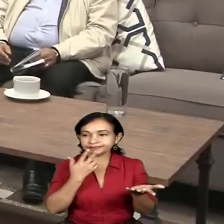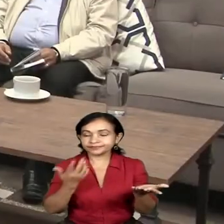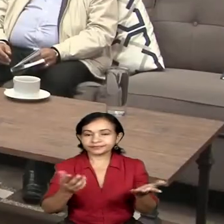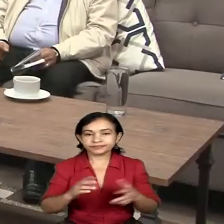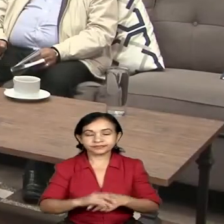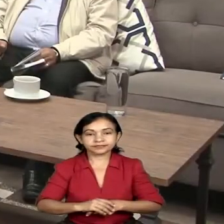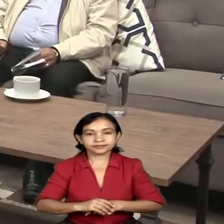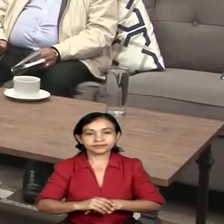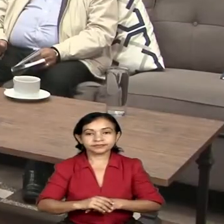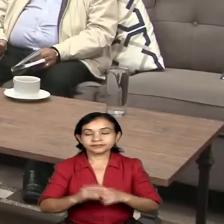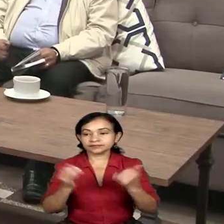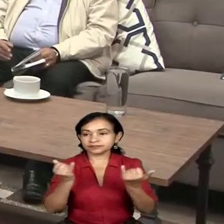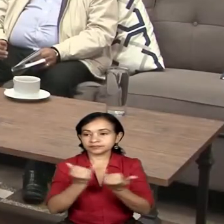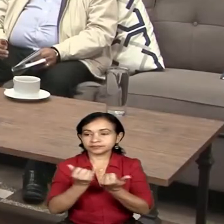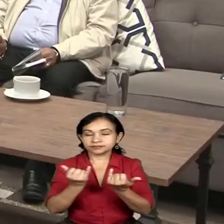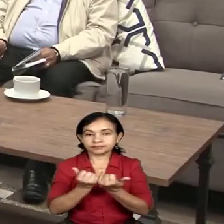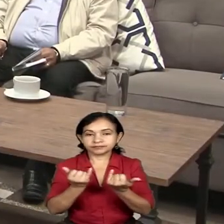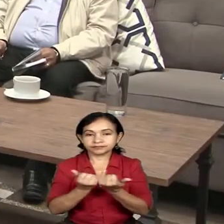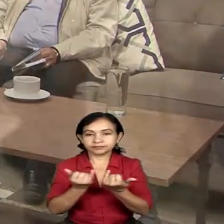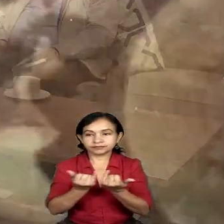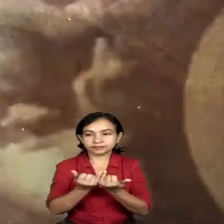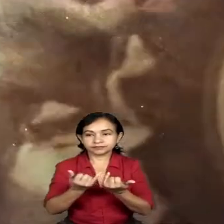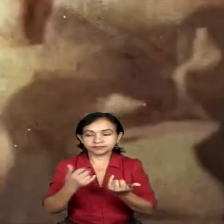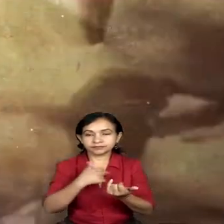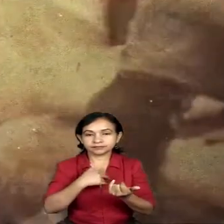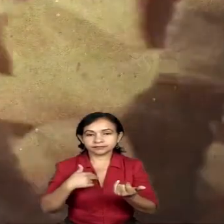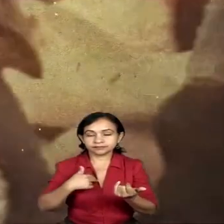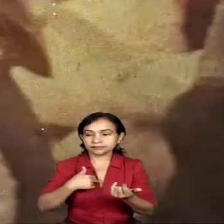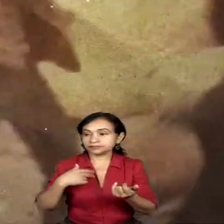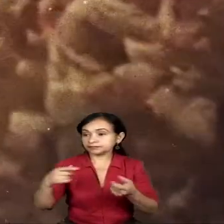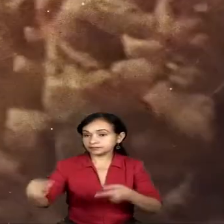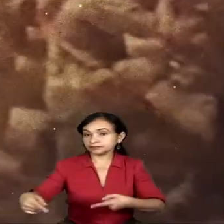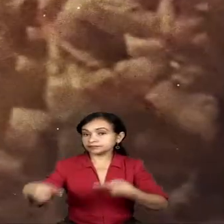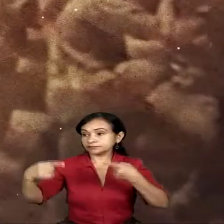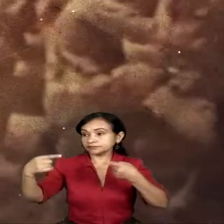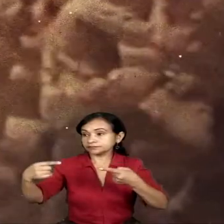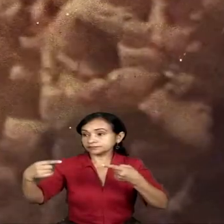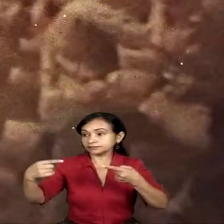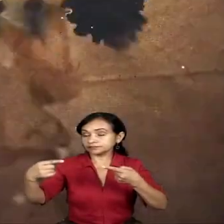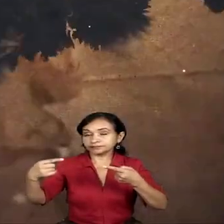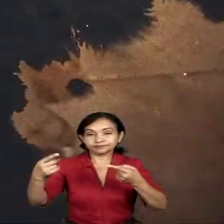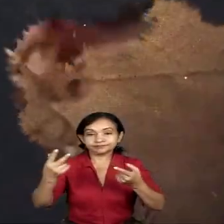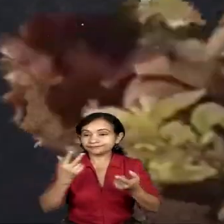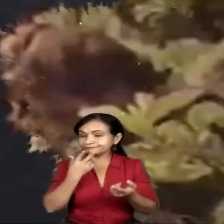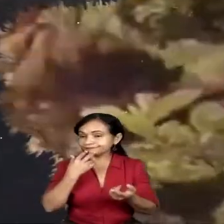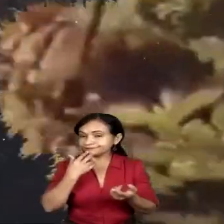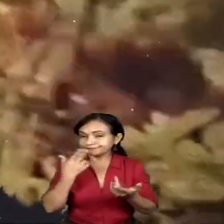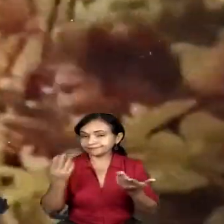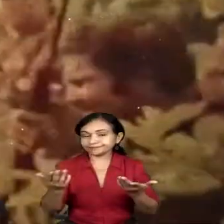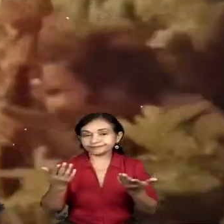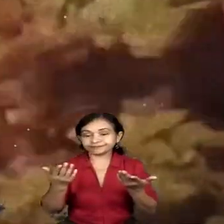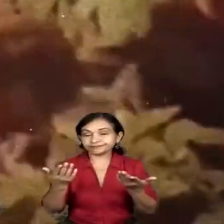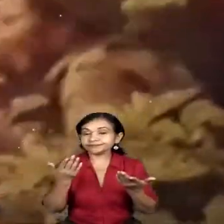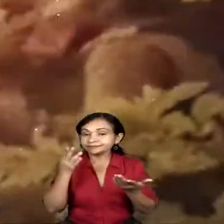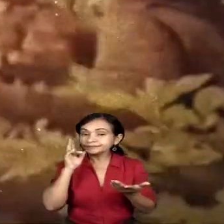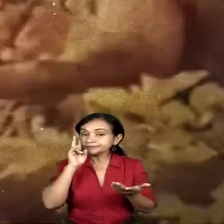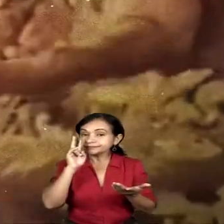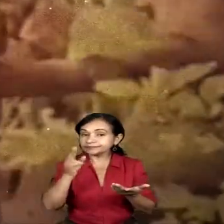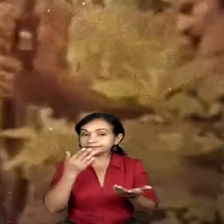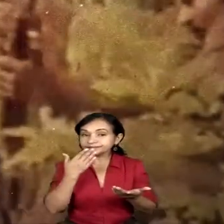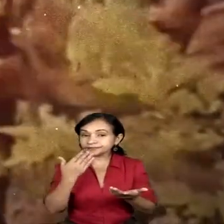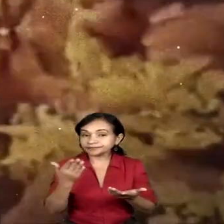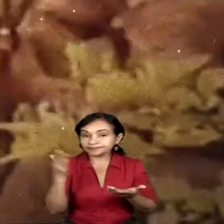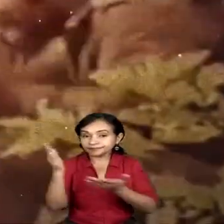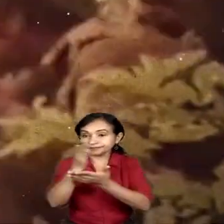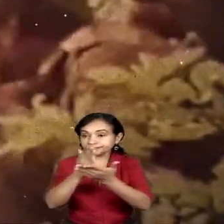Y también con las fuerzas opositoras que tampoco resultó. Y aquí es interesante cómo